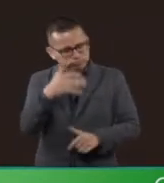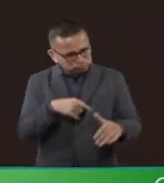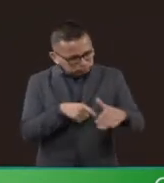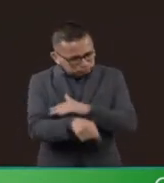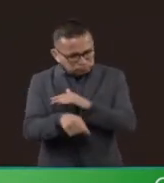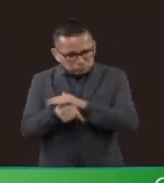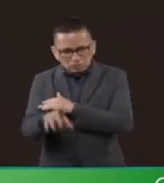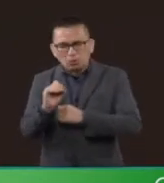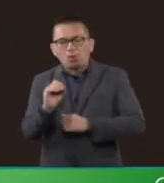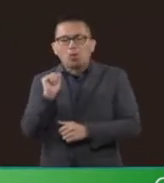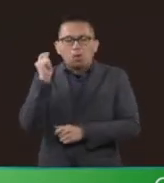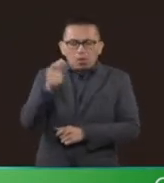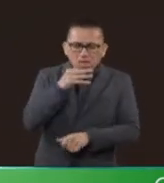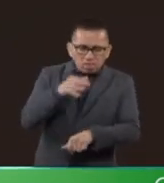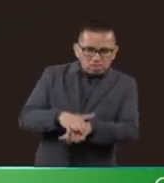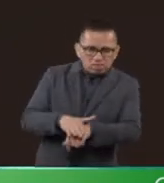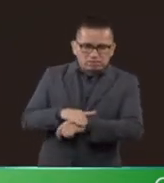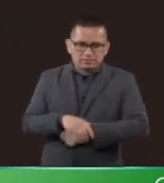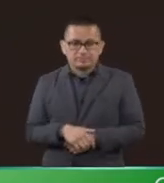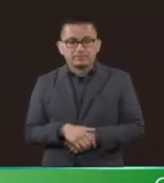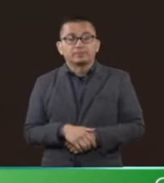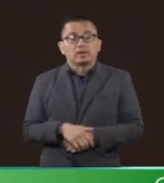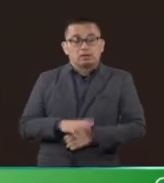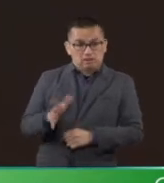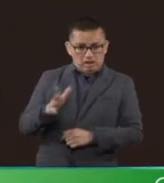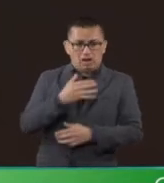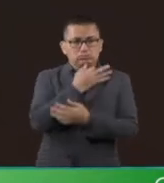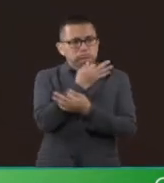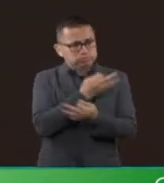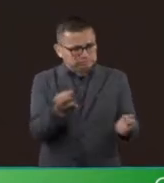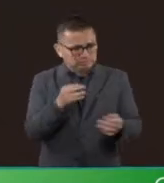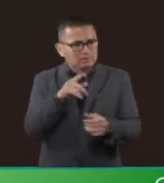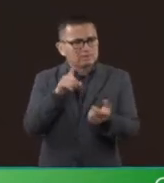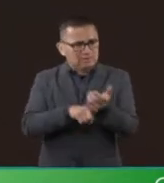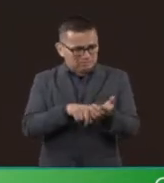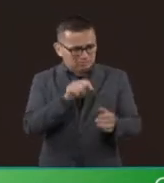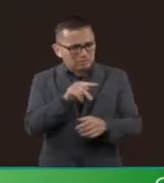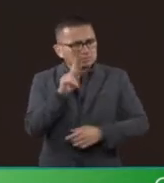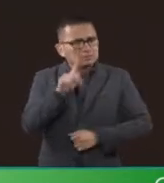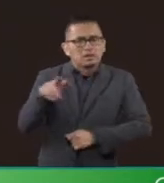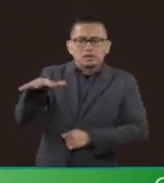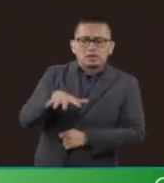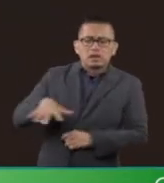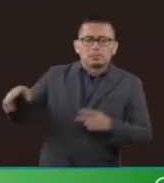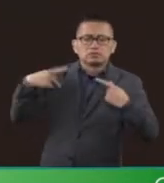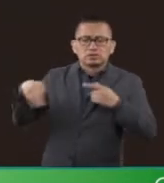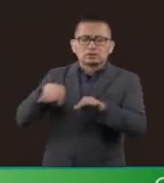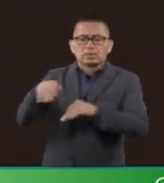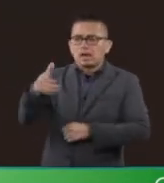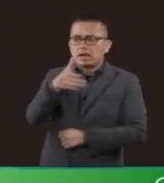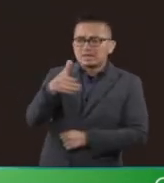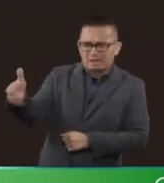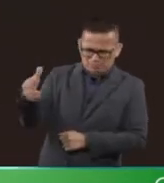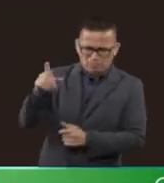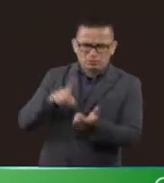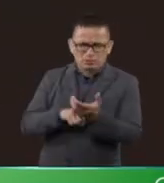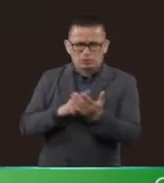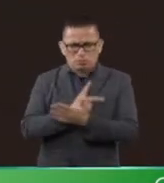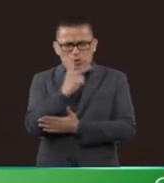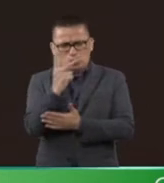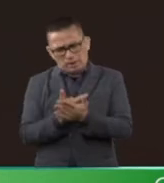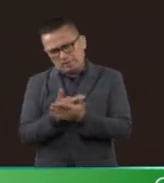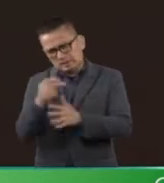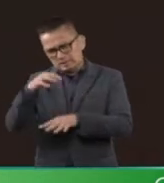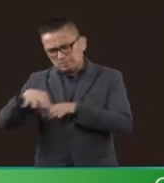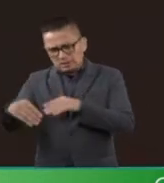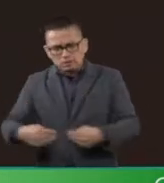comunicación informaron que campesinos beneficiarios del programa Sembrando Vidas denunciaron que los